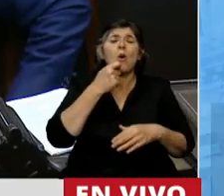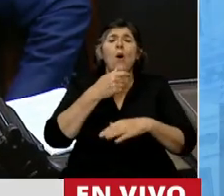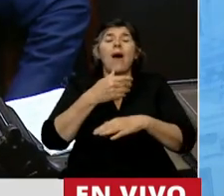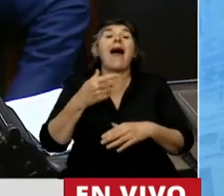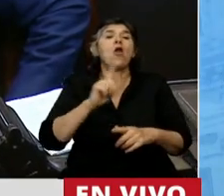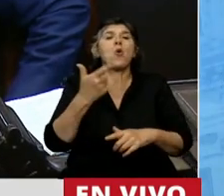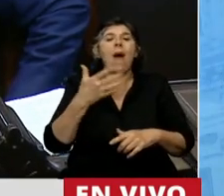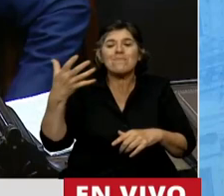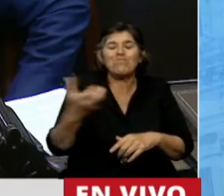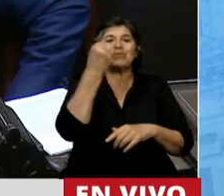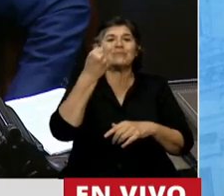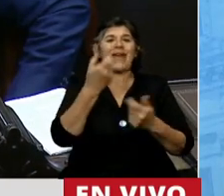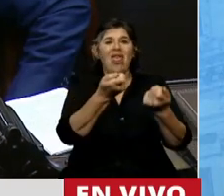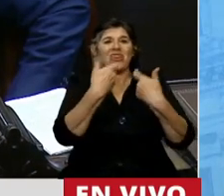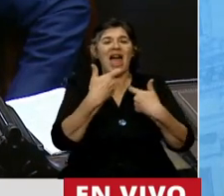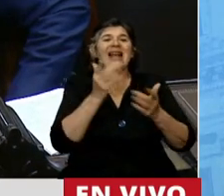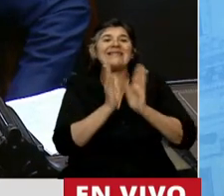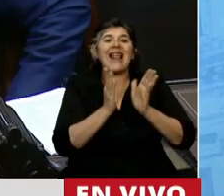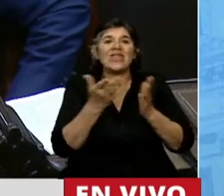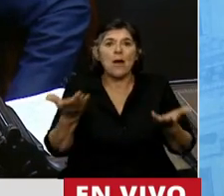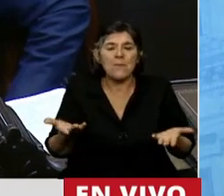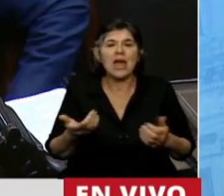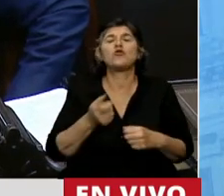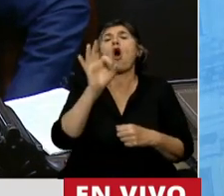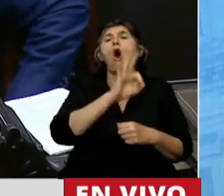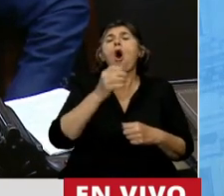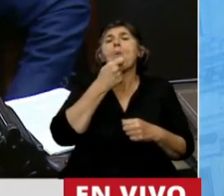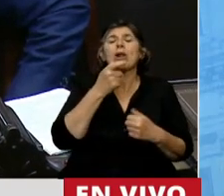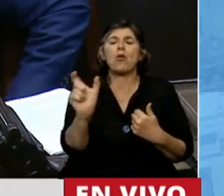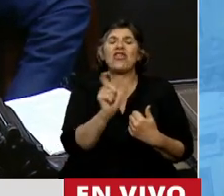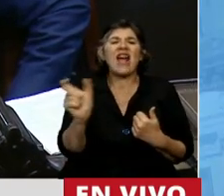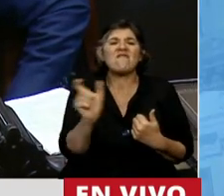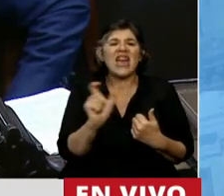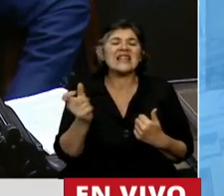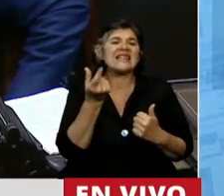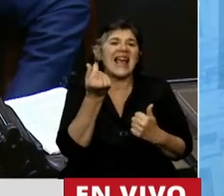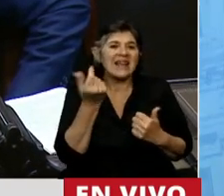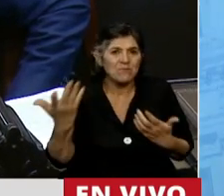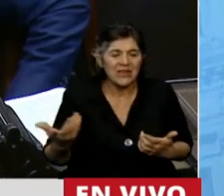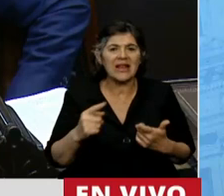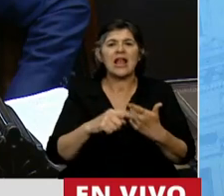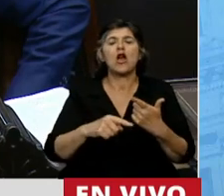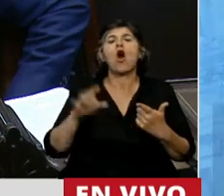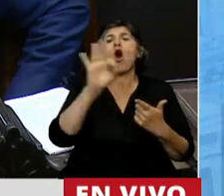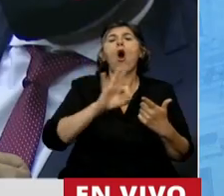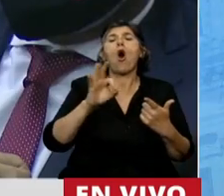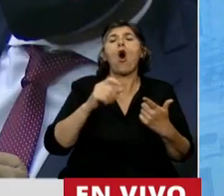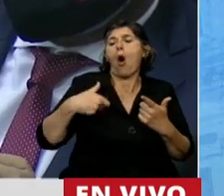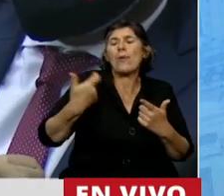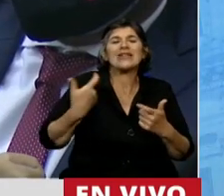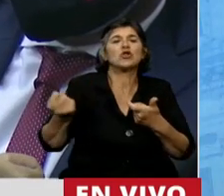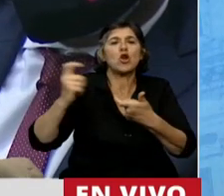fundamentales y básicas como pueden ser las transferencias monetarias como pueden ser todo lo que tiene que ver con la cobertura de salud